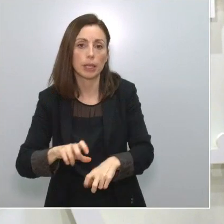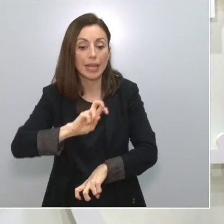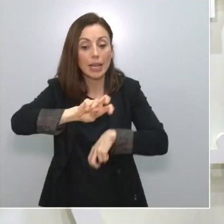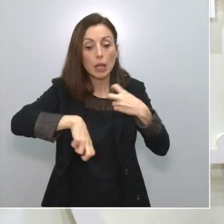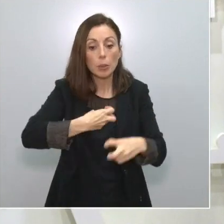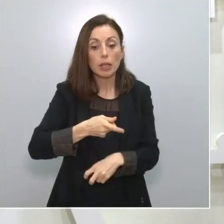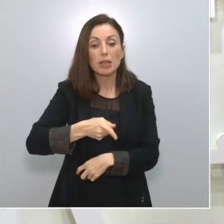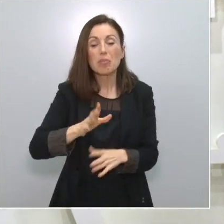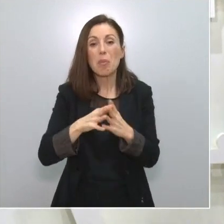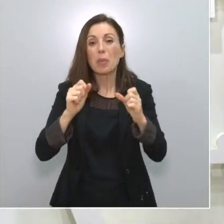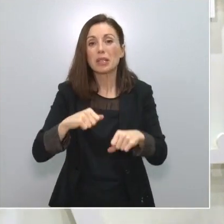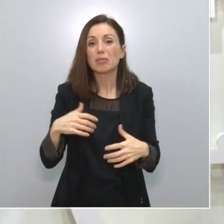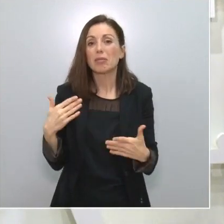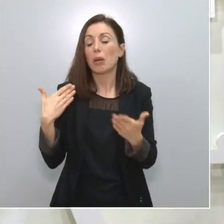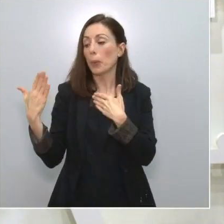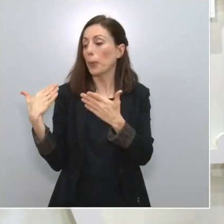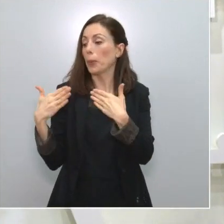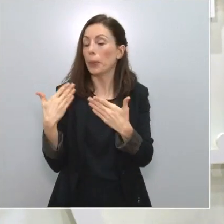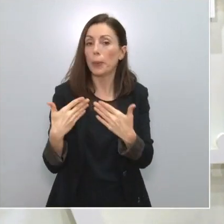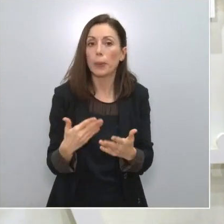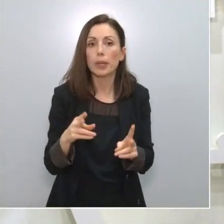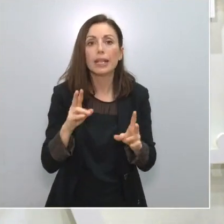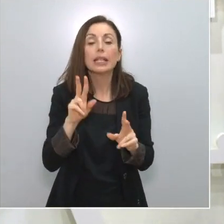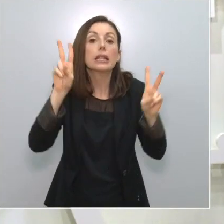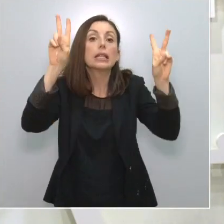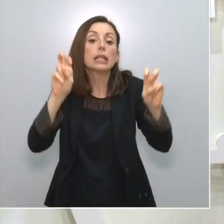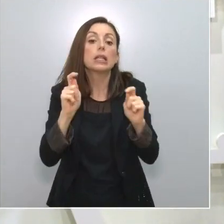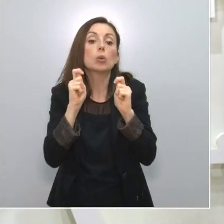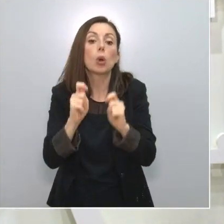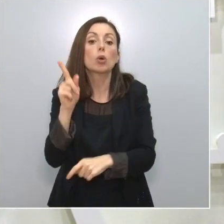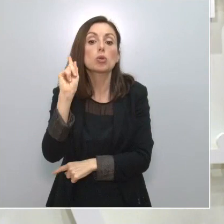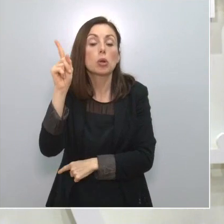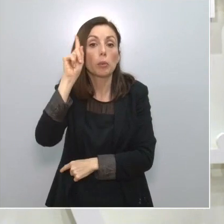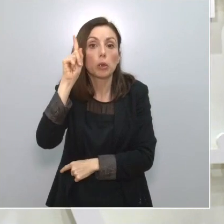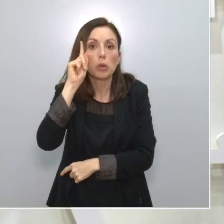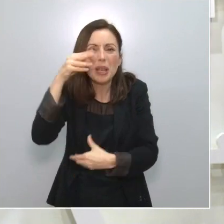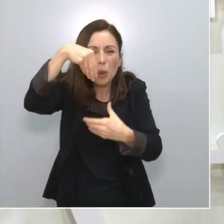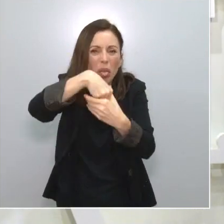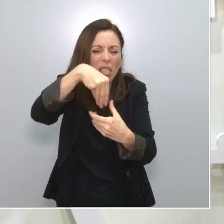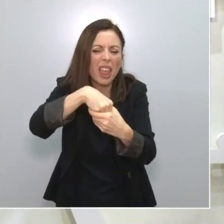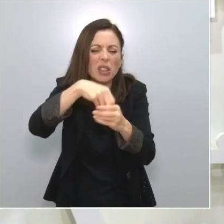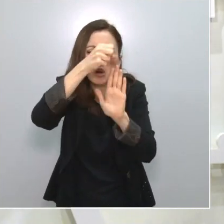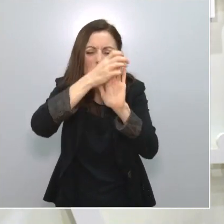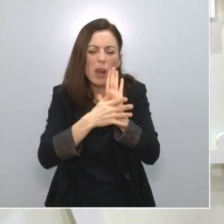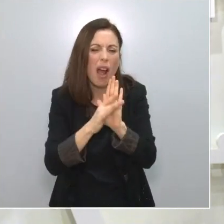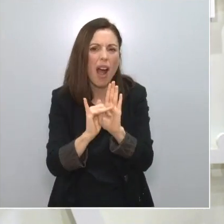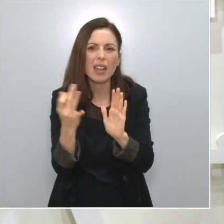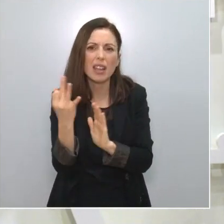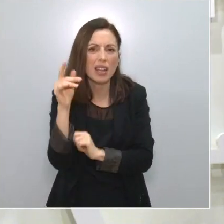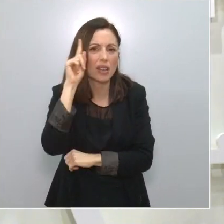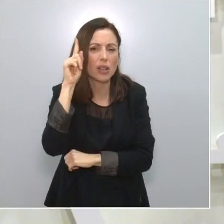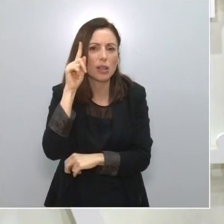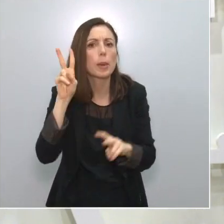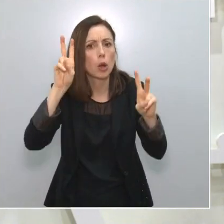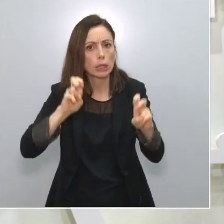único que sabemos, y ya llevamos unos días hablando de eso, es el título, es el nombre, no sabemos nada más. Creo que la cuestión es mucho más